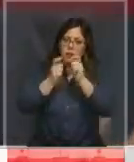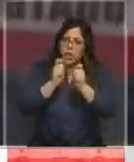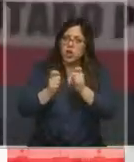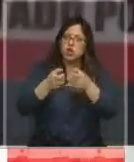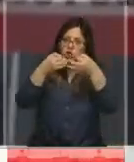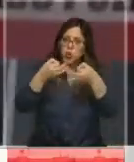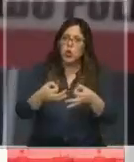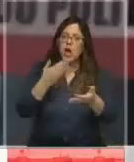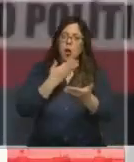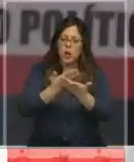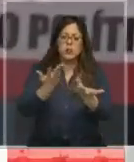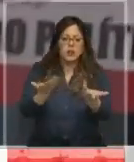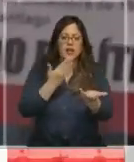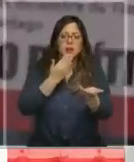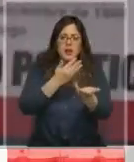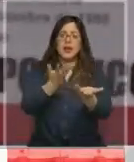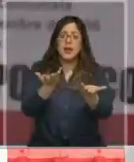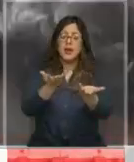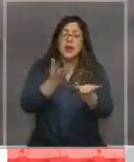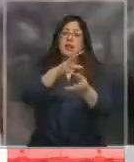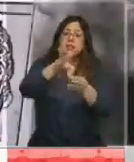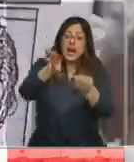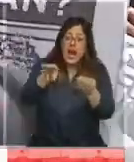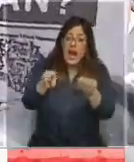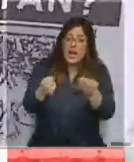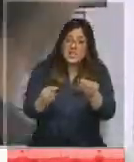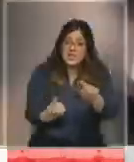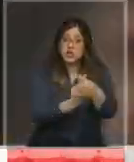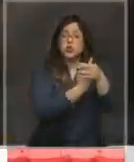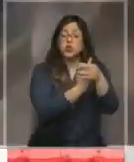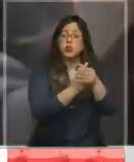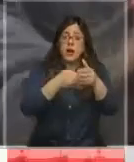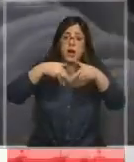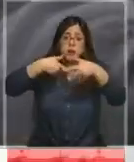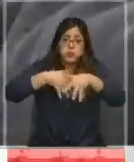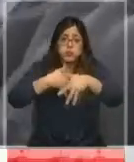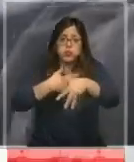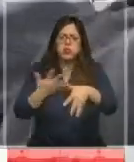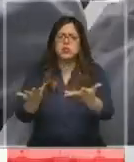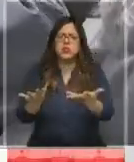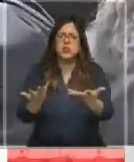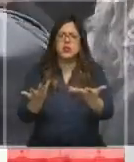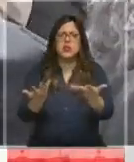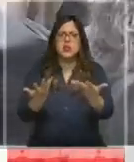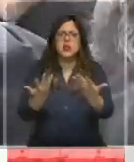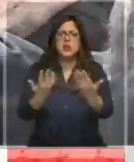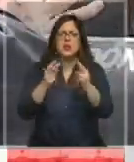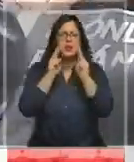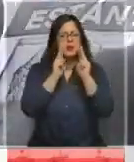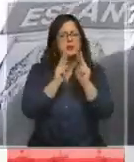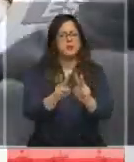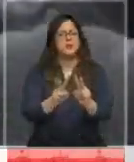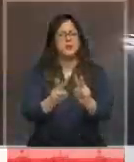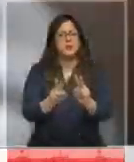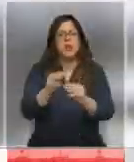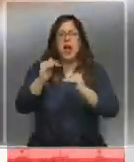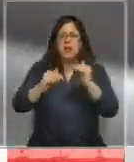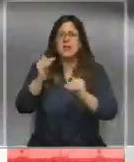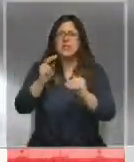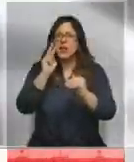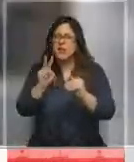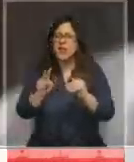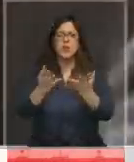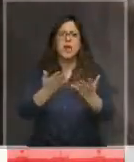es desconcertante, yo creo, para las personas que estamos acostumbrados a la política un poco más tradicional. Uno ve a los presidentes en los funerales en